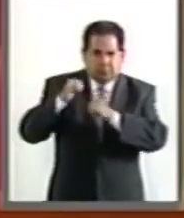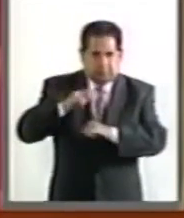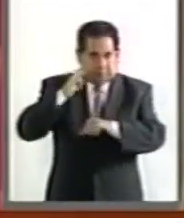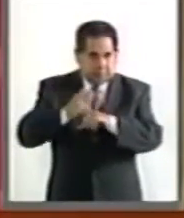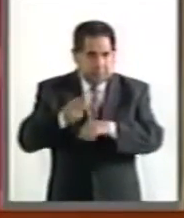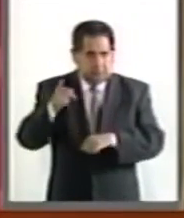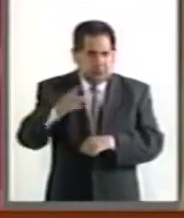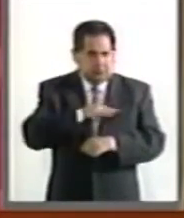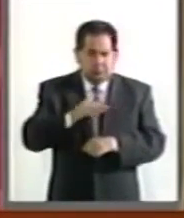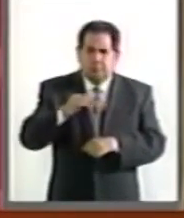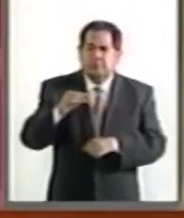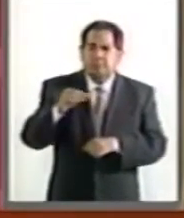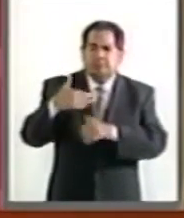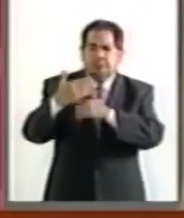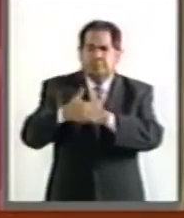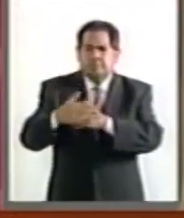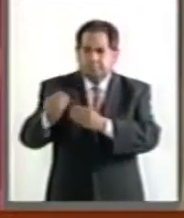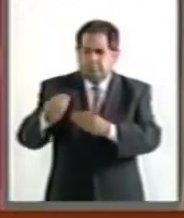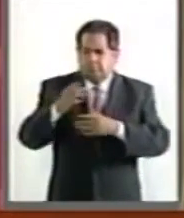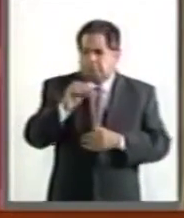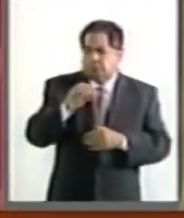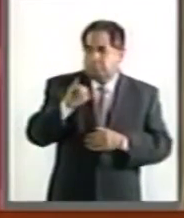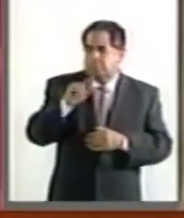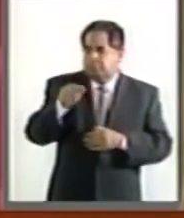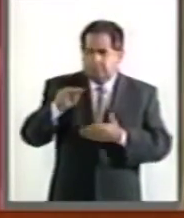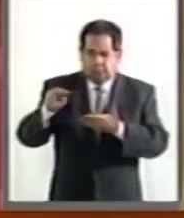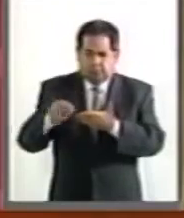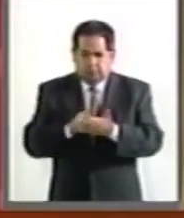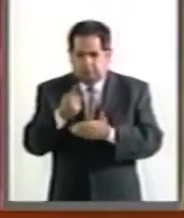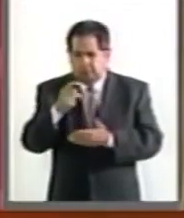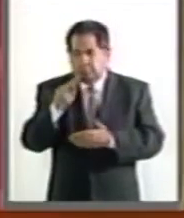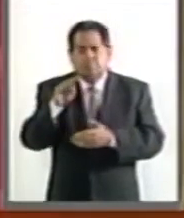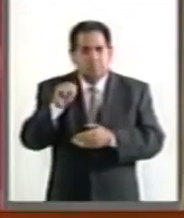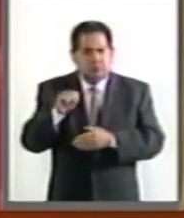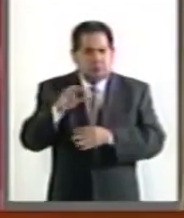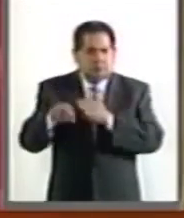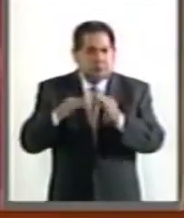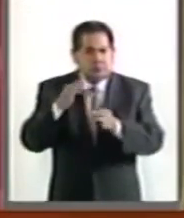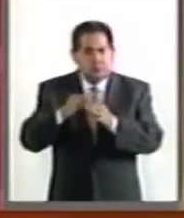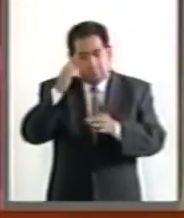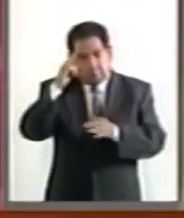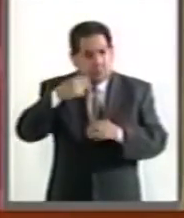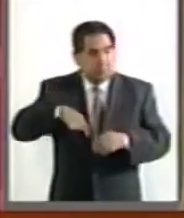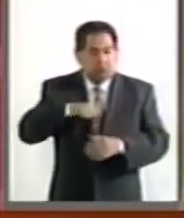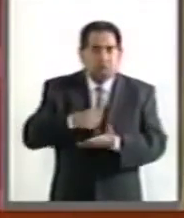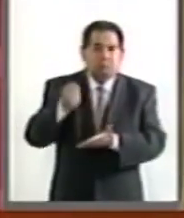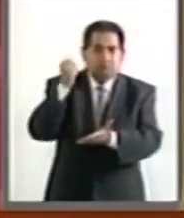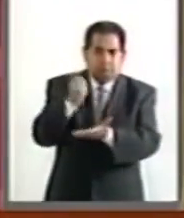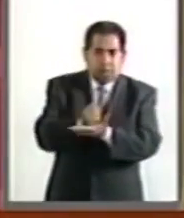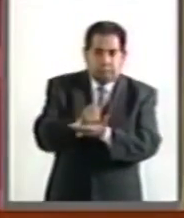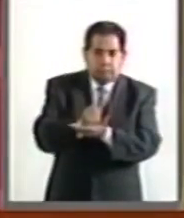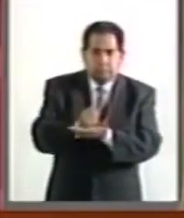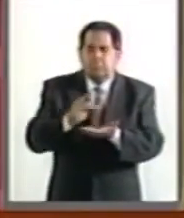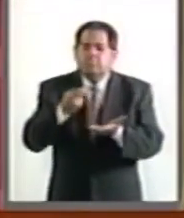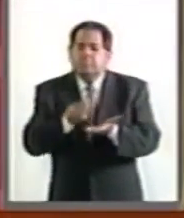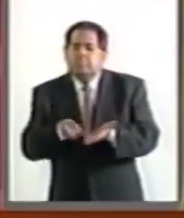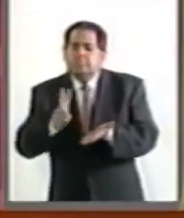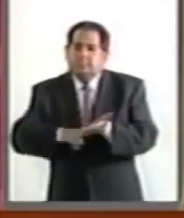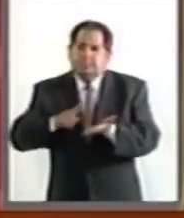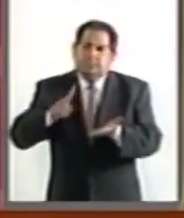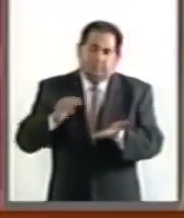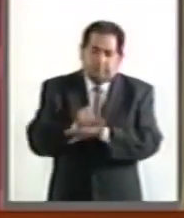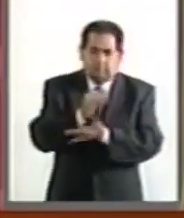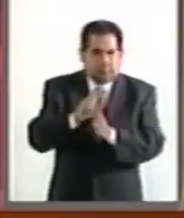pueda enviarnos el convenio 189 del OIT para aprobarlo, no ratificarlo,